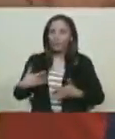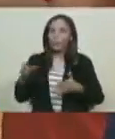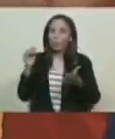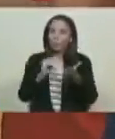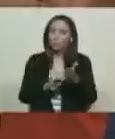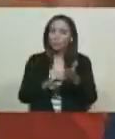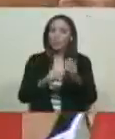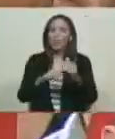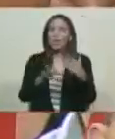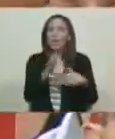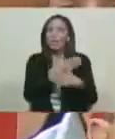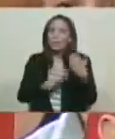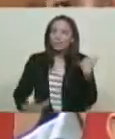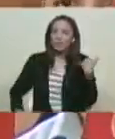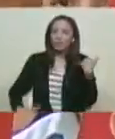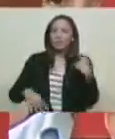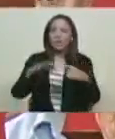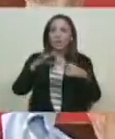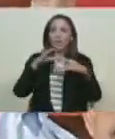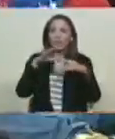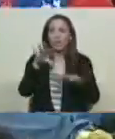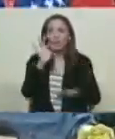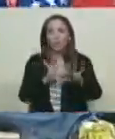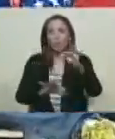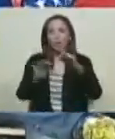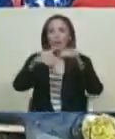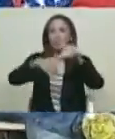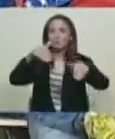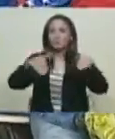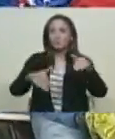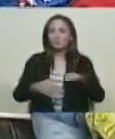Nicolás Maduro Moro es nuestro candidato.